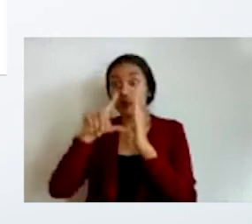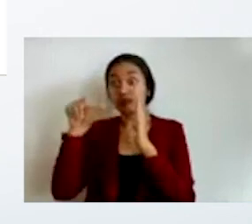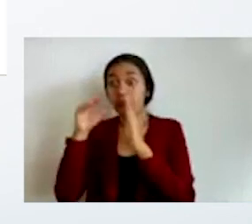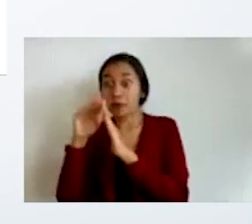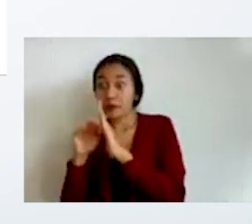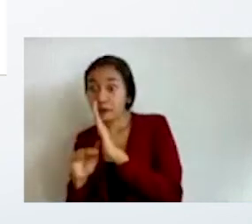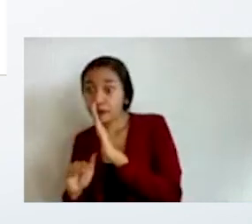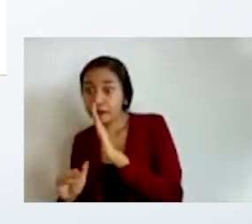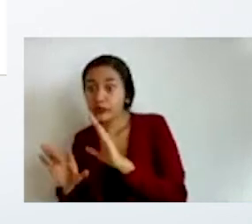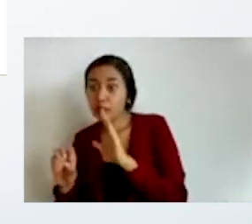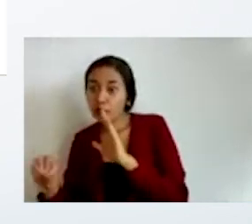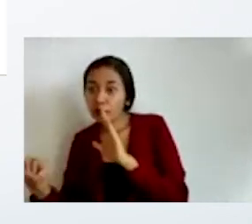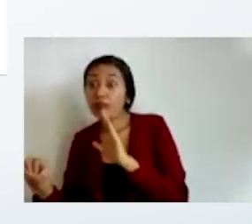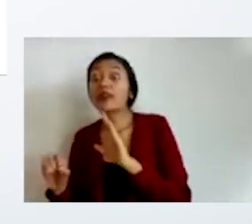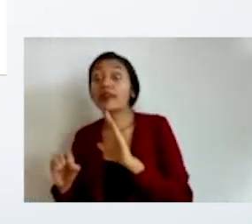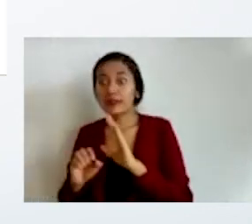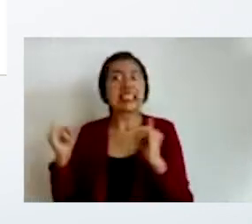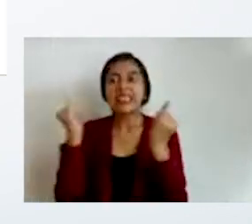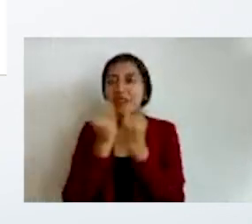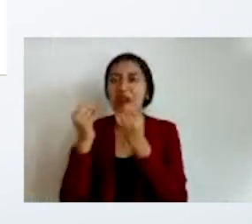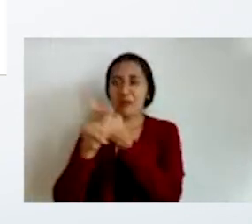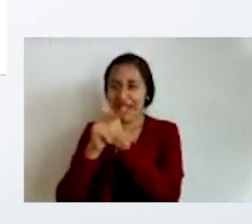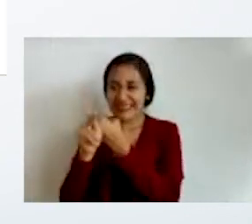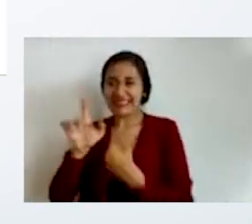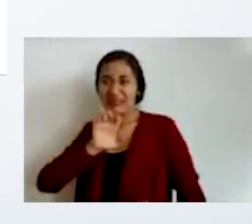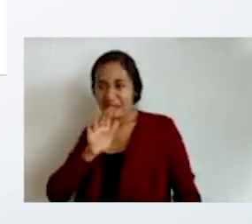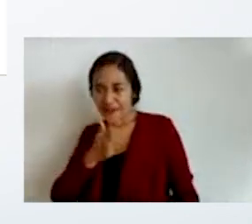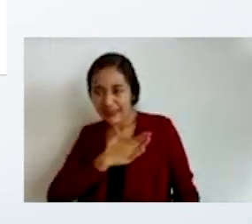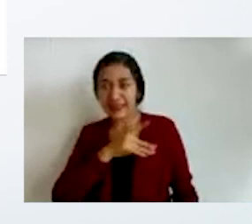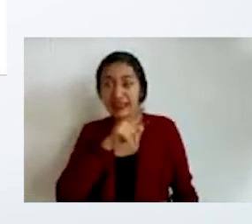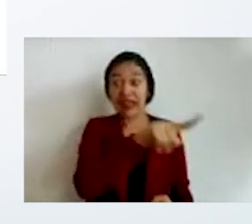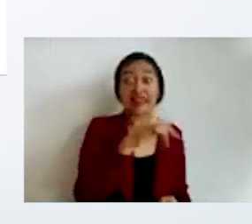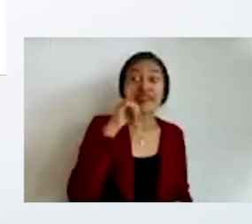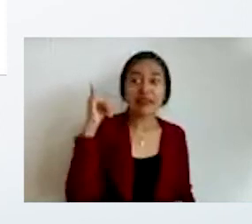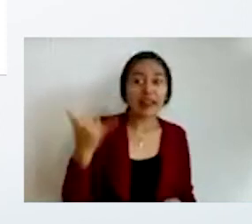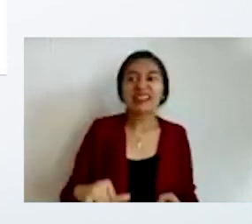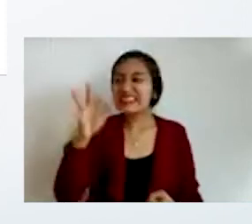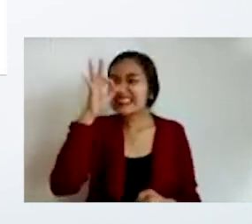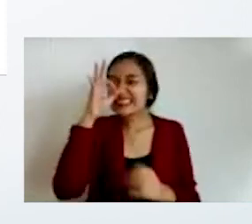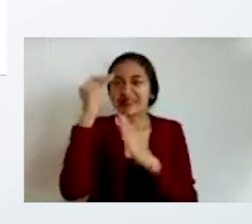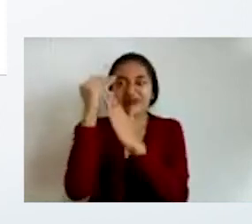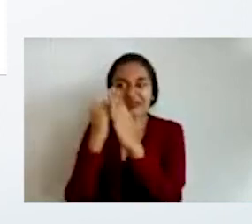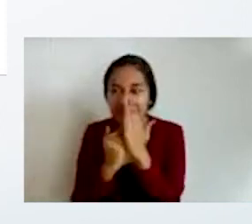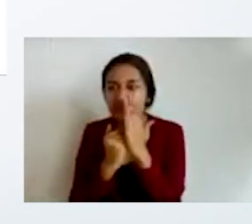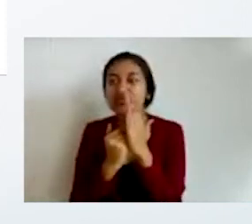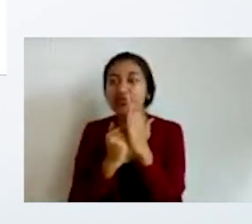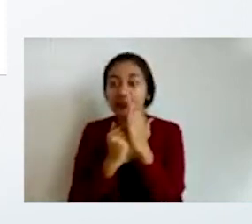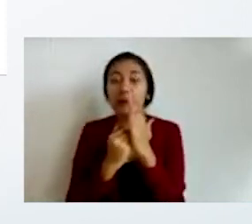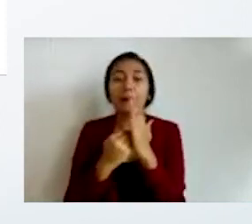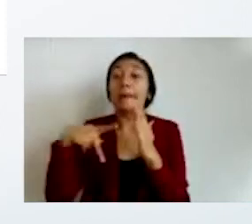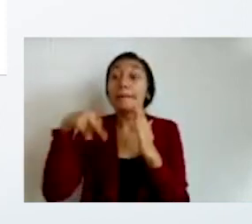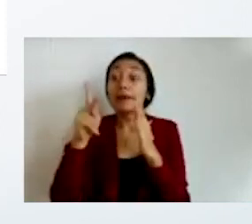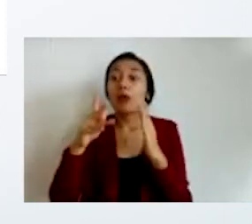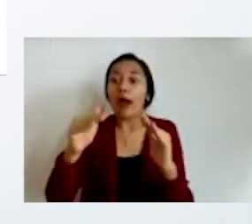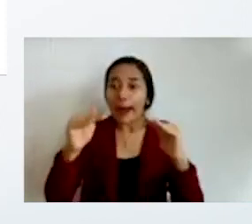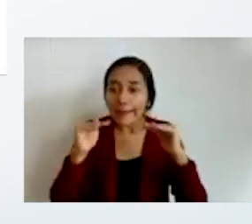Italia están muy cerca ya del final del primer brote de esta enfermedad. El caso de hasta abajo es el de